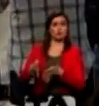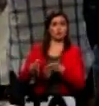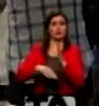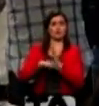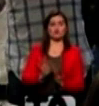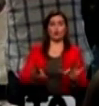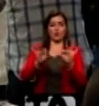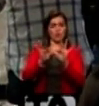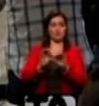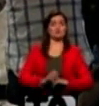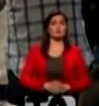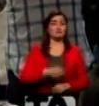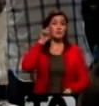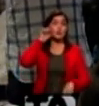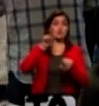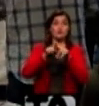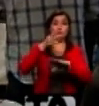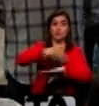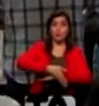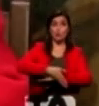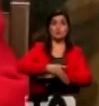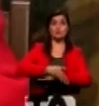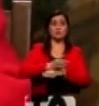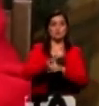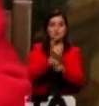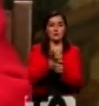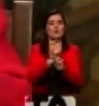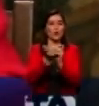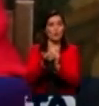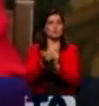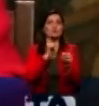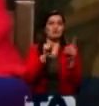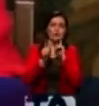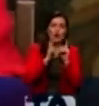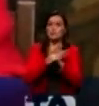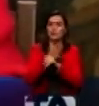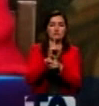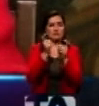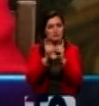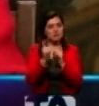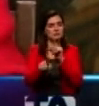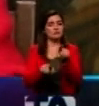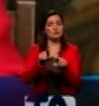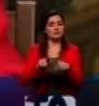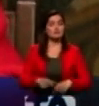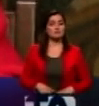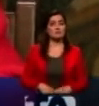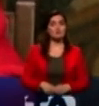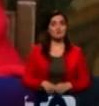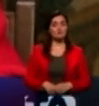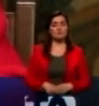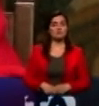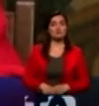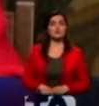paso. Ambos sí coinciden con que después vienen otros. Esto nos abre un espacio para tratar los